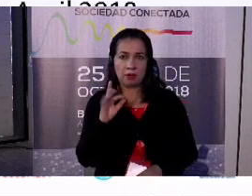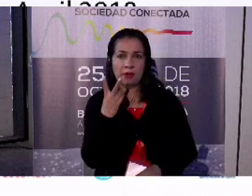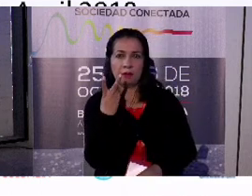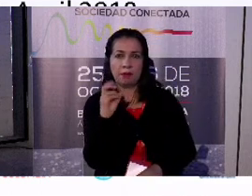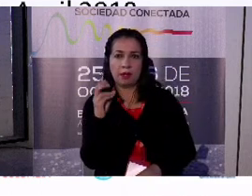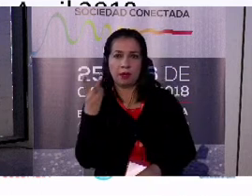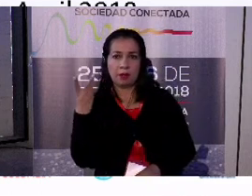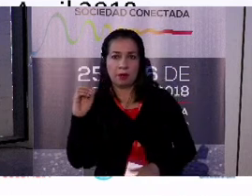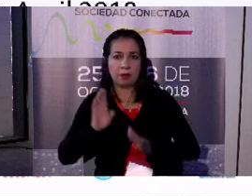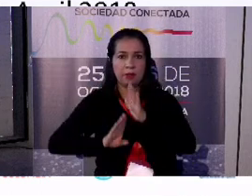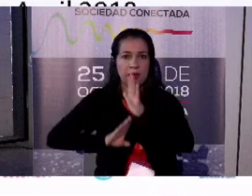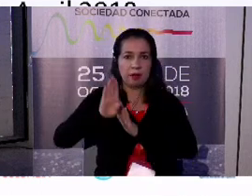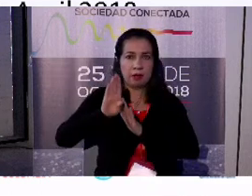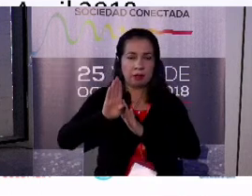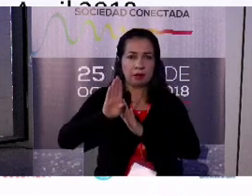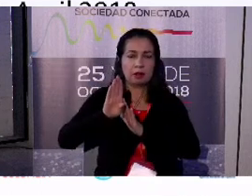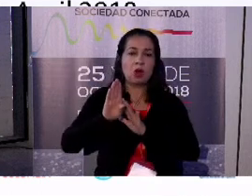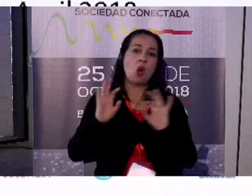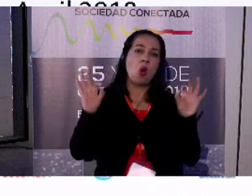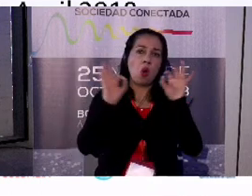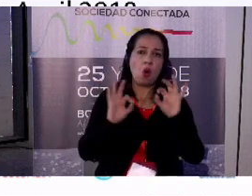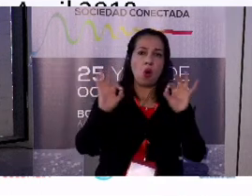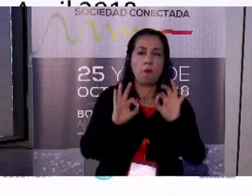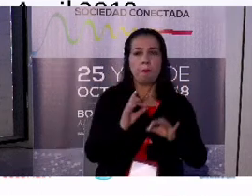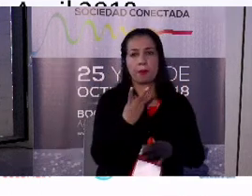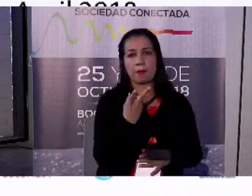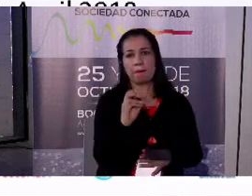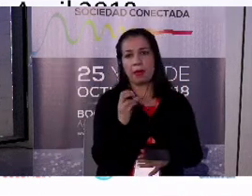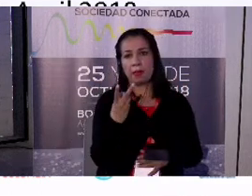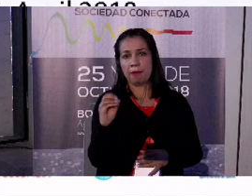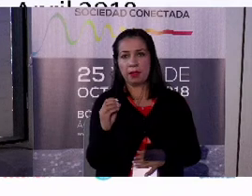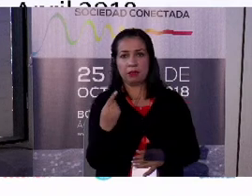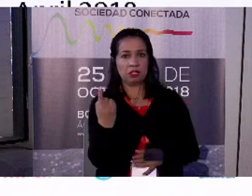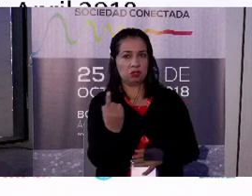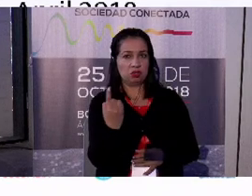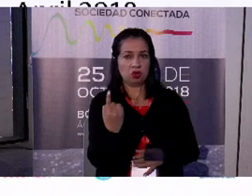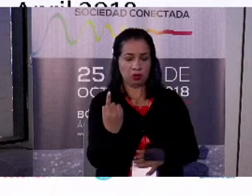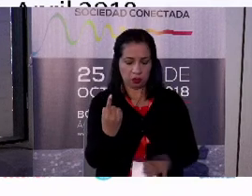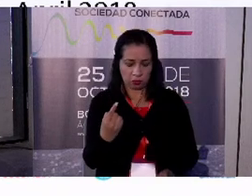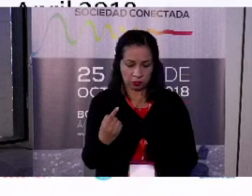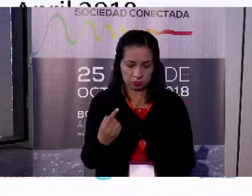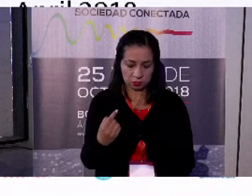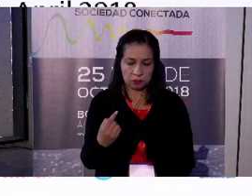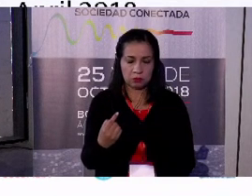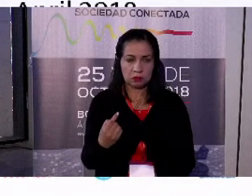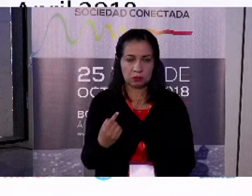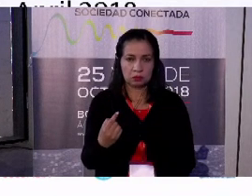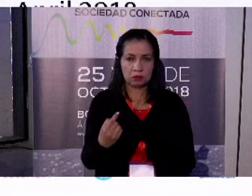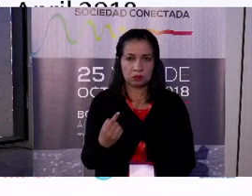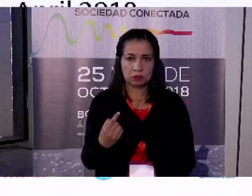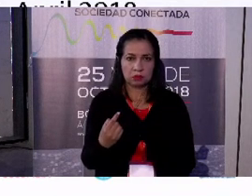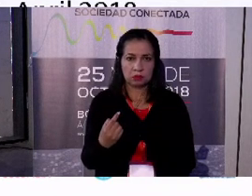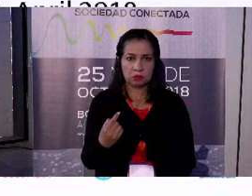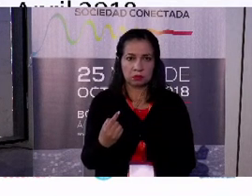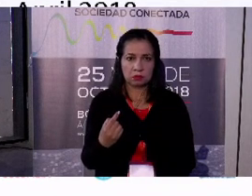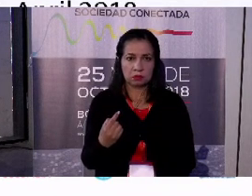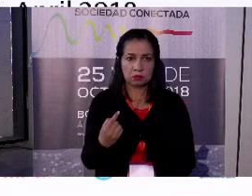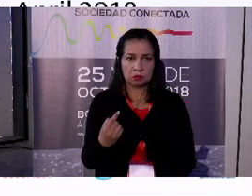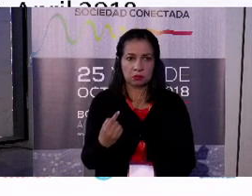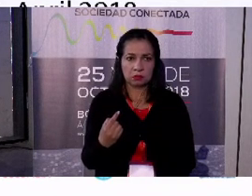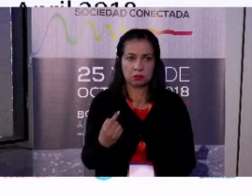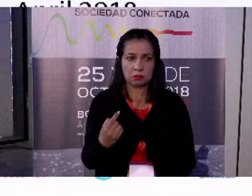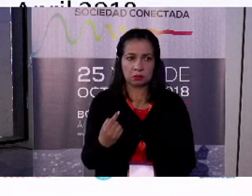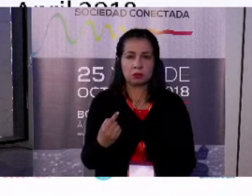avanzado o 2020 solamente Y que consiste Pues de los